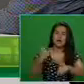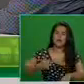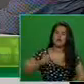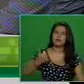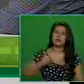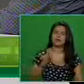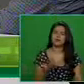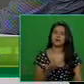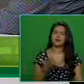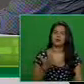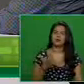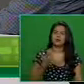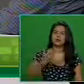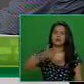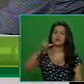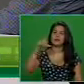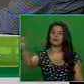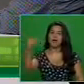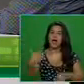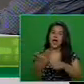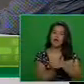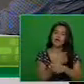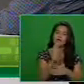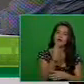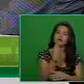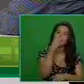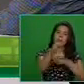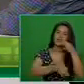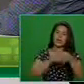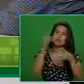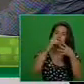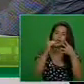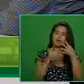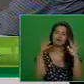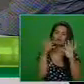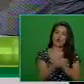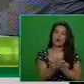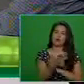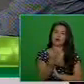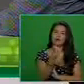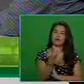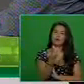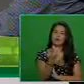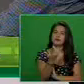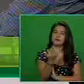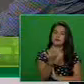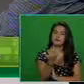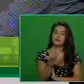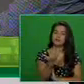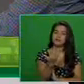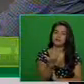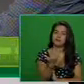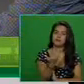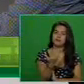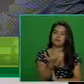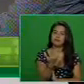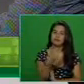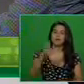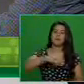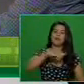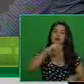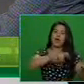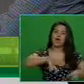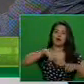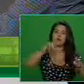no, no permitir que ustedes se retiren sin dar a conocer detalles de lo que ha sido, siendo alguna, la Misión Agro